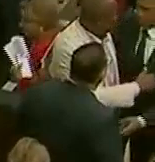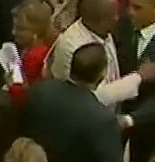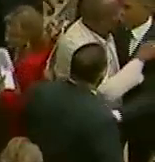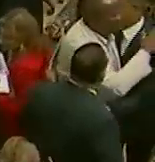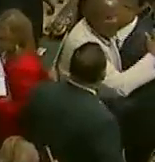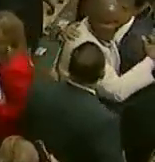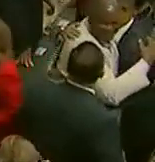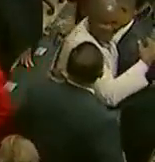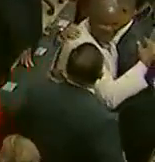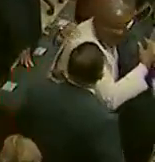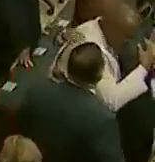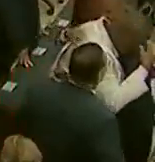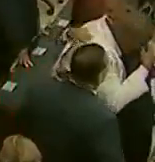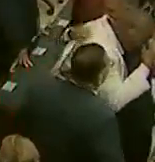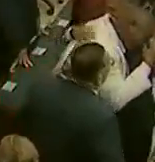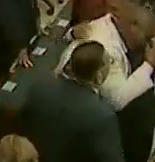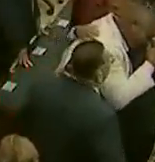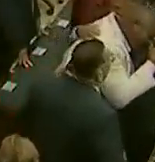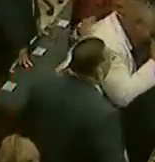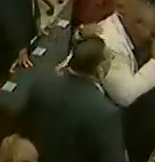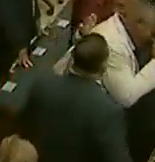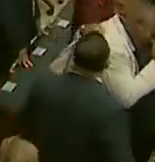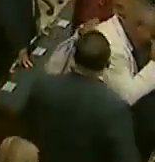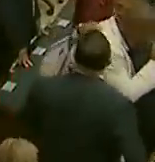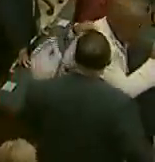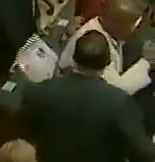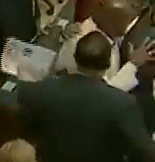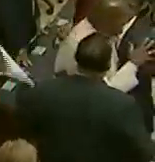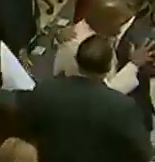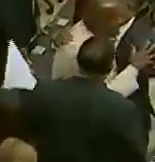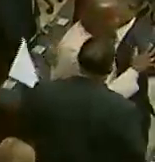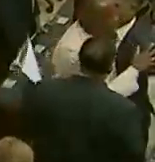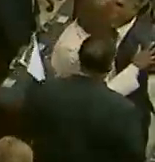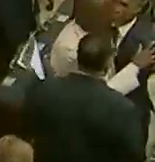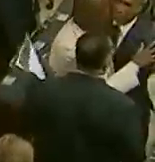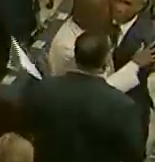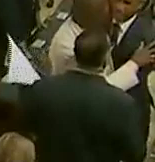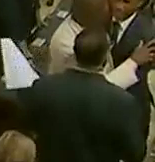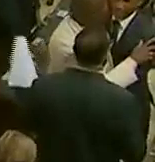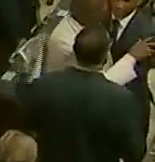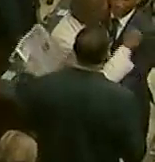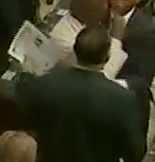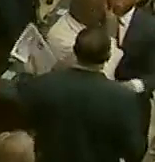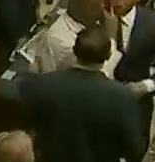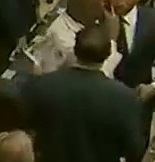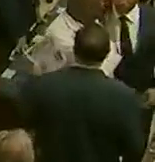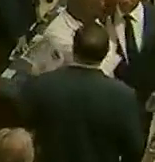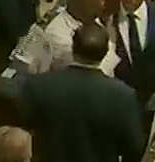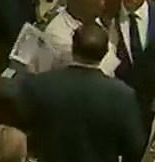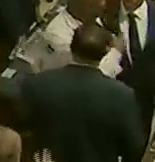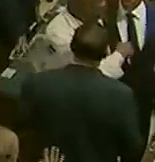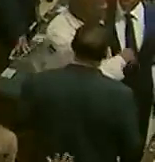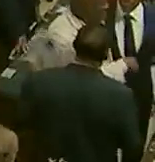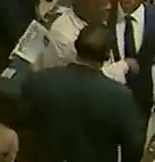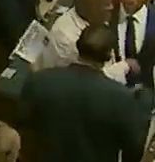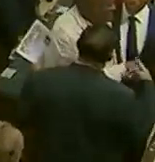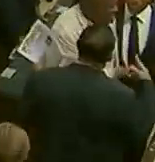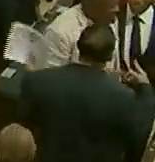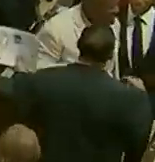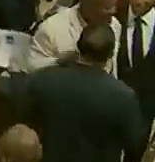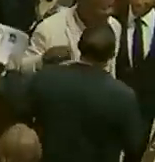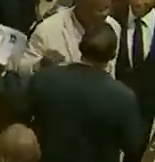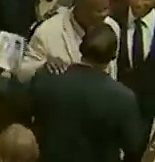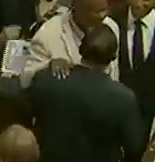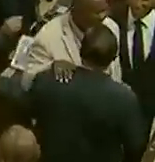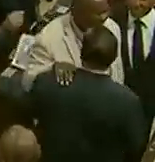Primer punto, tomaron la palabra los diputados Miguel Pérez Abad y el diputado Óscar Rondero, siendo aprobado